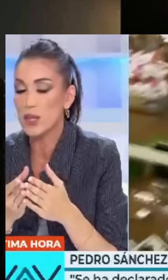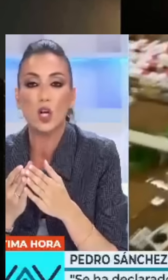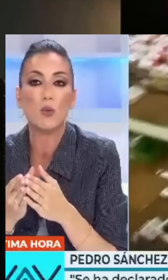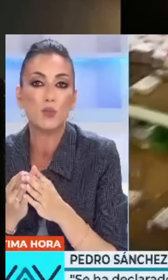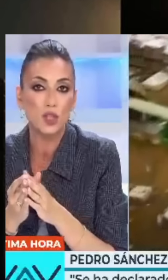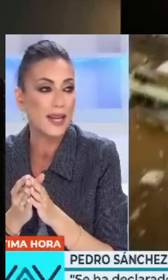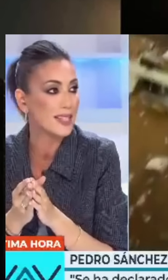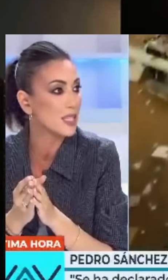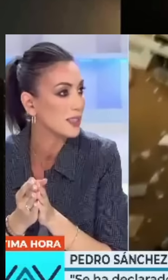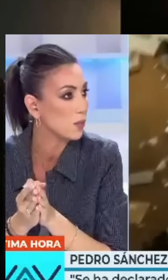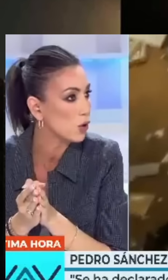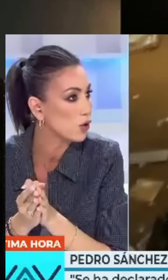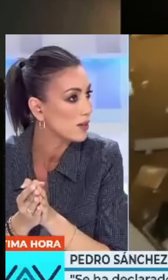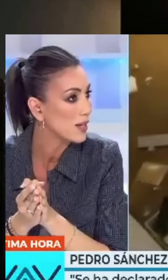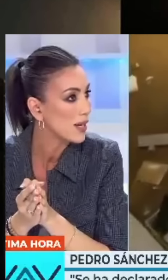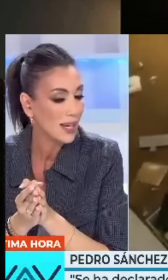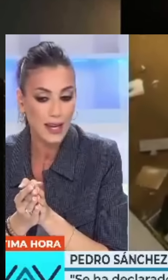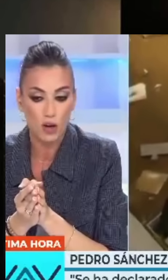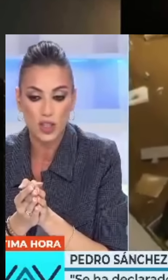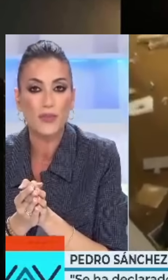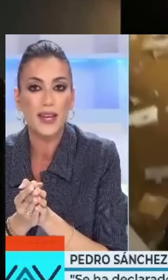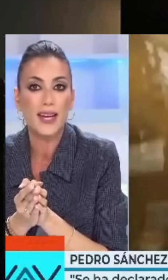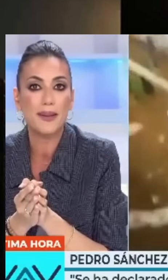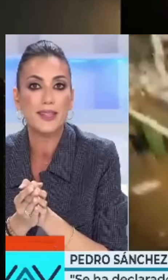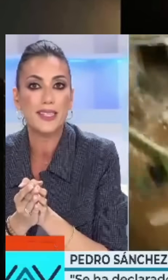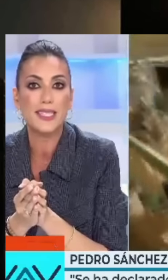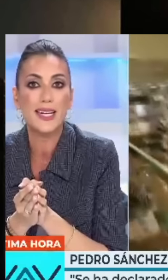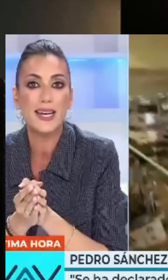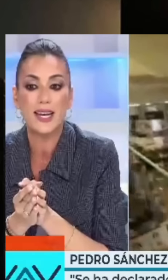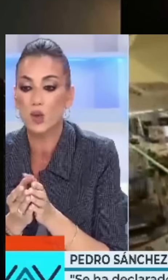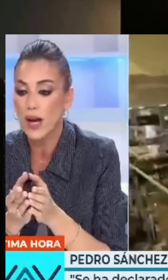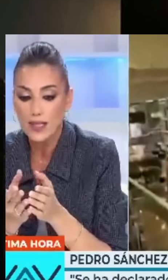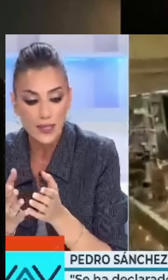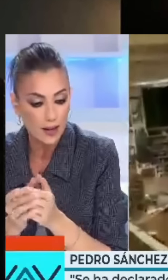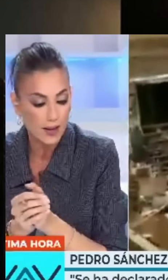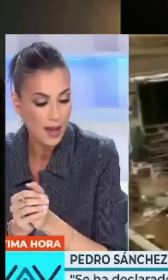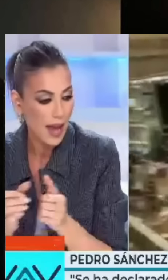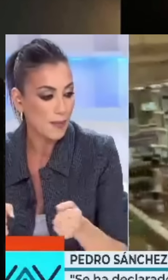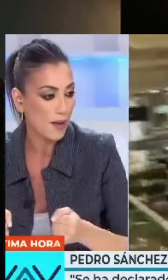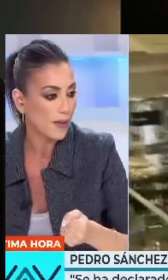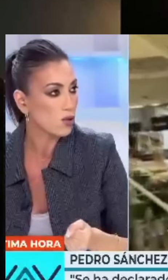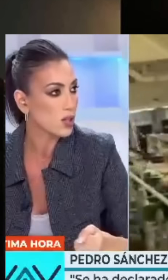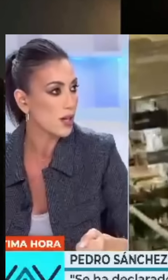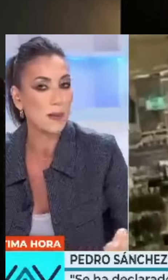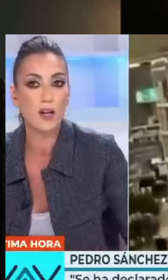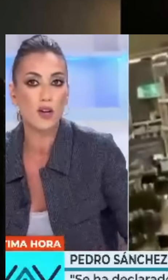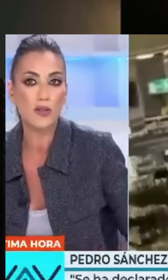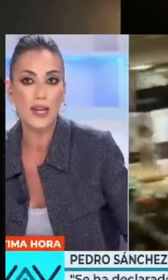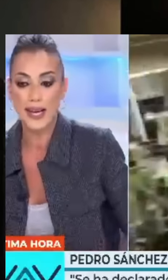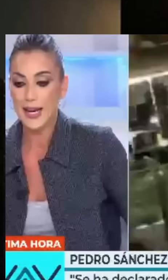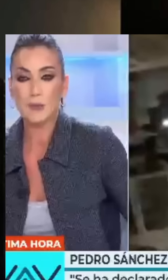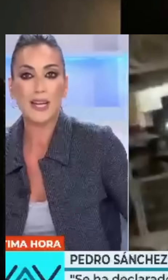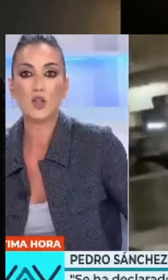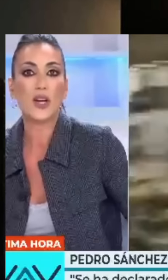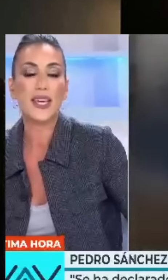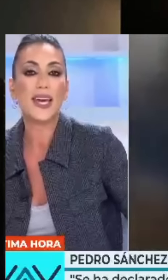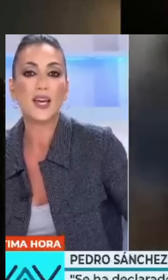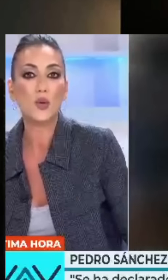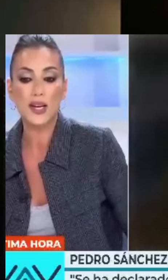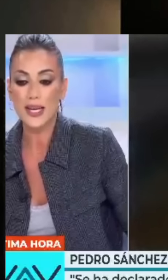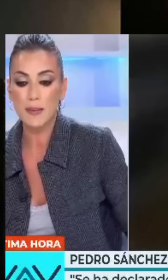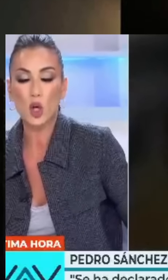horas después cómo es posible que este matrimonio que Josefa y Clemente siga en su casa abrazados al balcón esperando